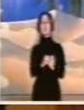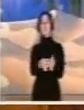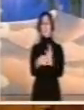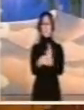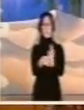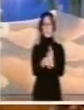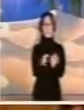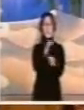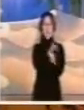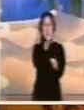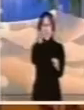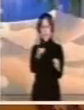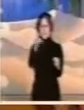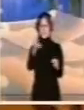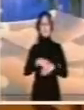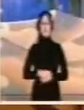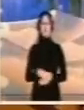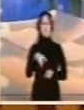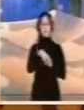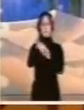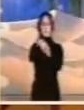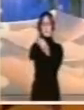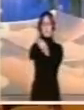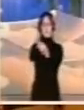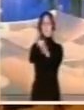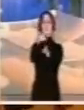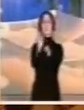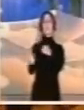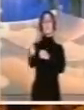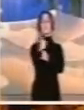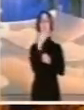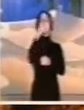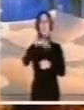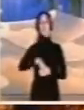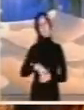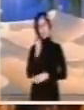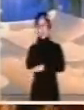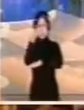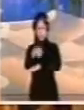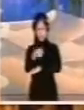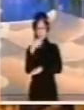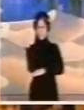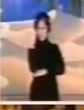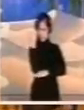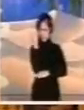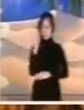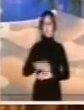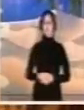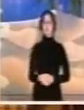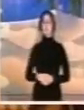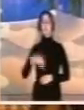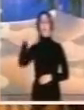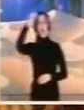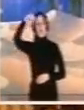de todas y iba la jefa de las ladronas. Alibaba vio cómo tales ladronas llegaban a una especie de